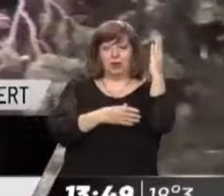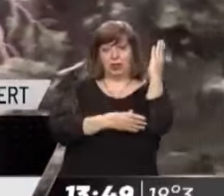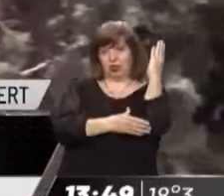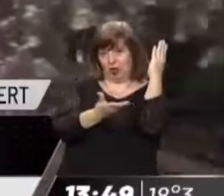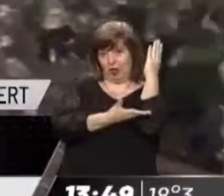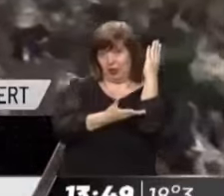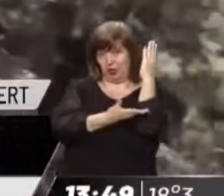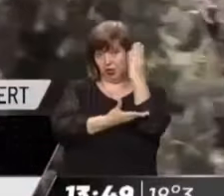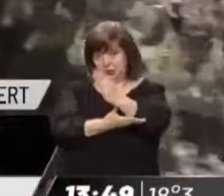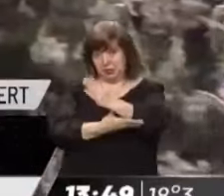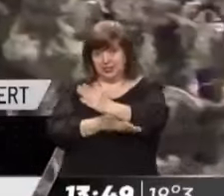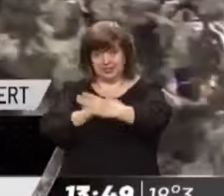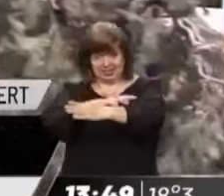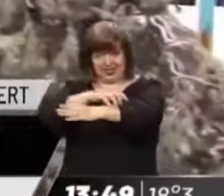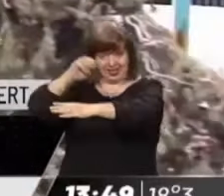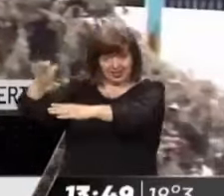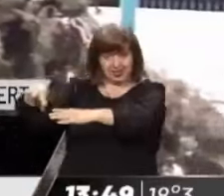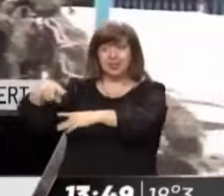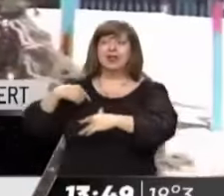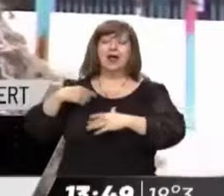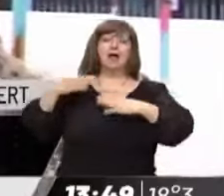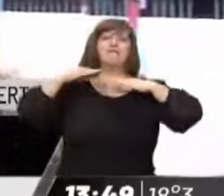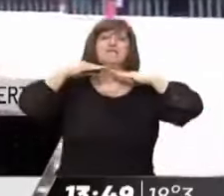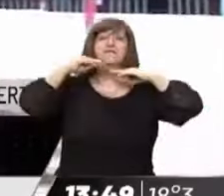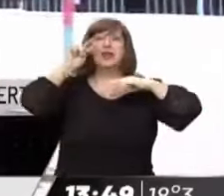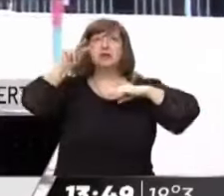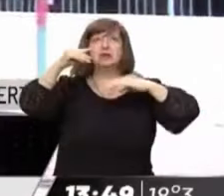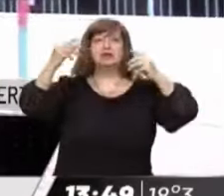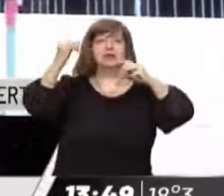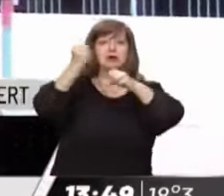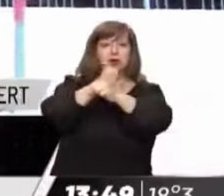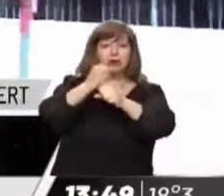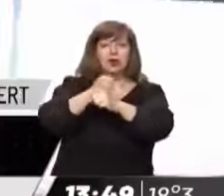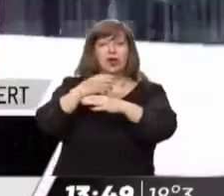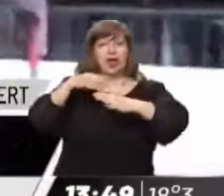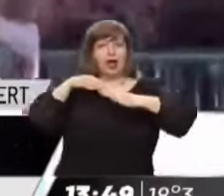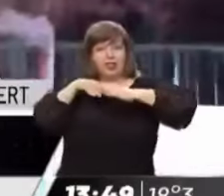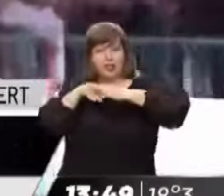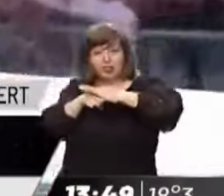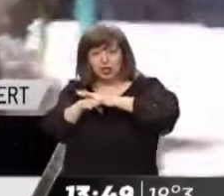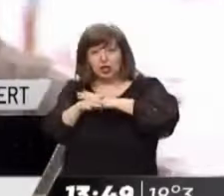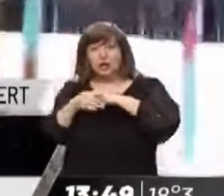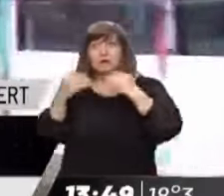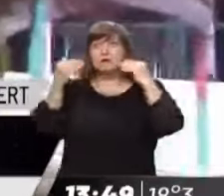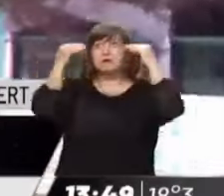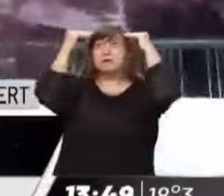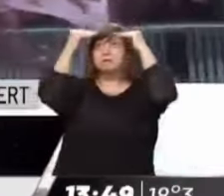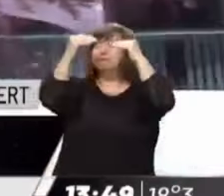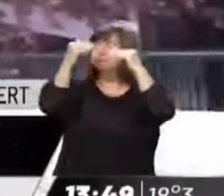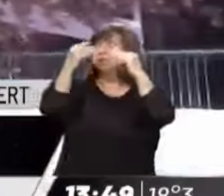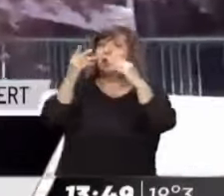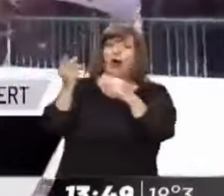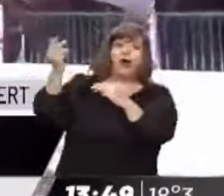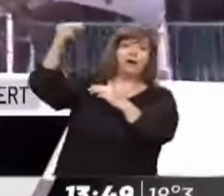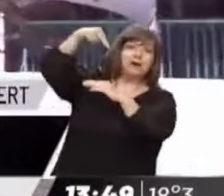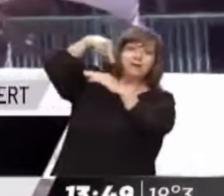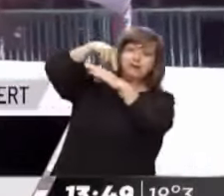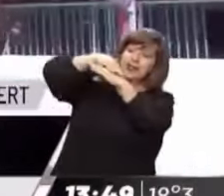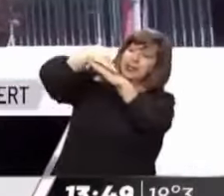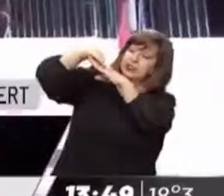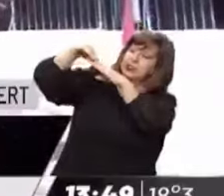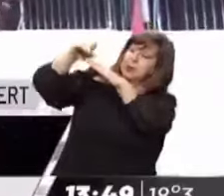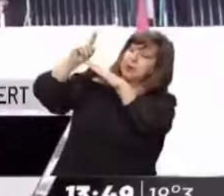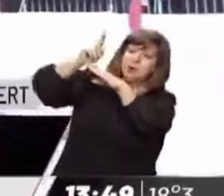techo Nosotros hemos ingresado al aula y por dentro no se ven daño pero no sabemos cómo está la parte superior del